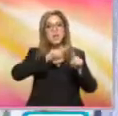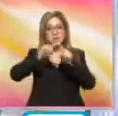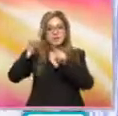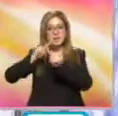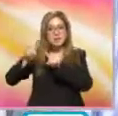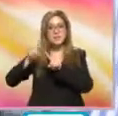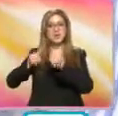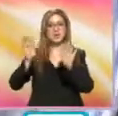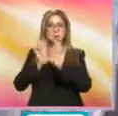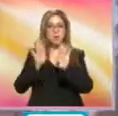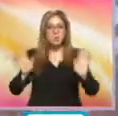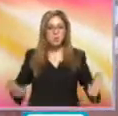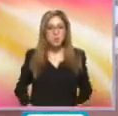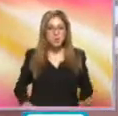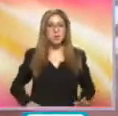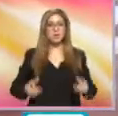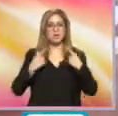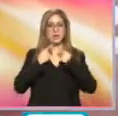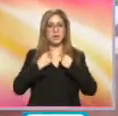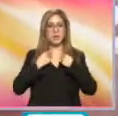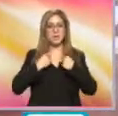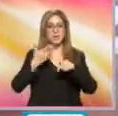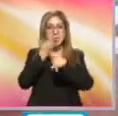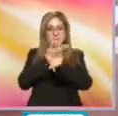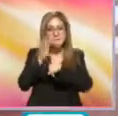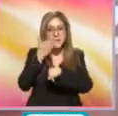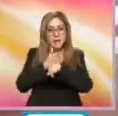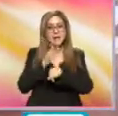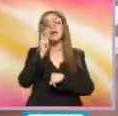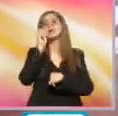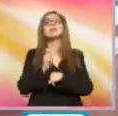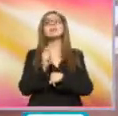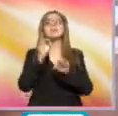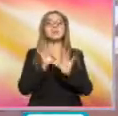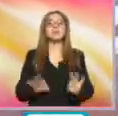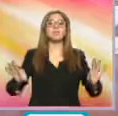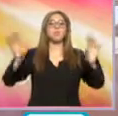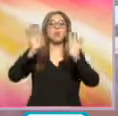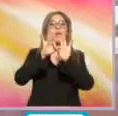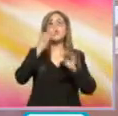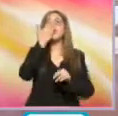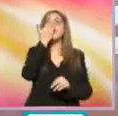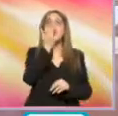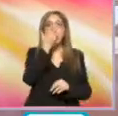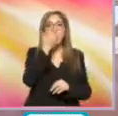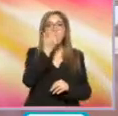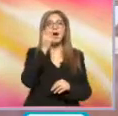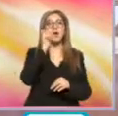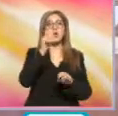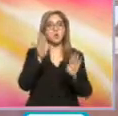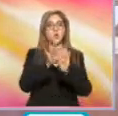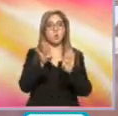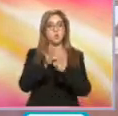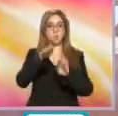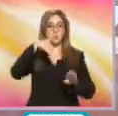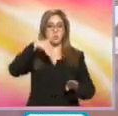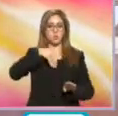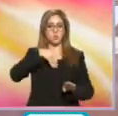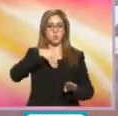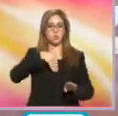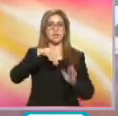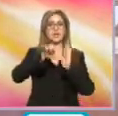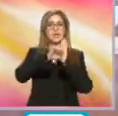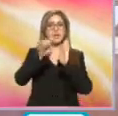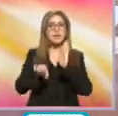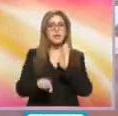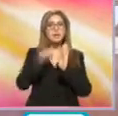características. Una camisa blanca tiene que no tener bolsillo al ¿La podemos pecho. ver ahí? Sí. Esta tiene una pequeña, pequeño